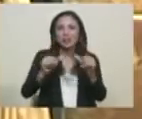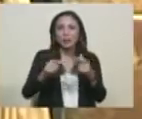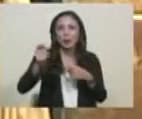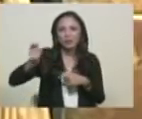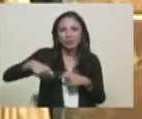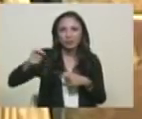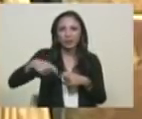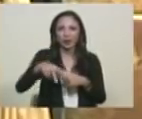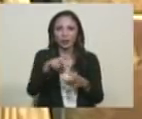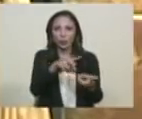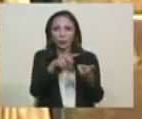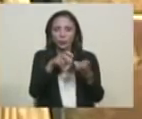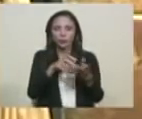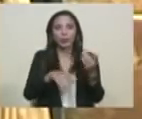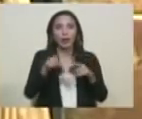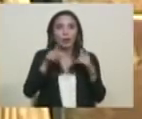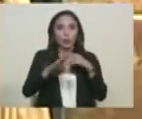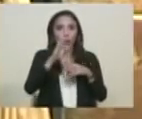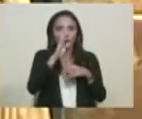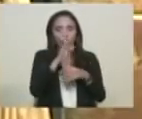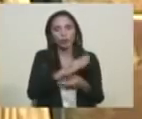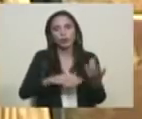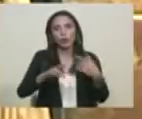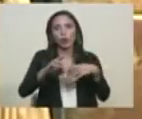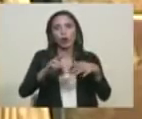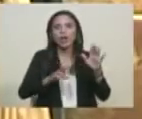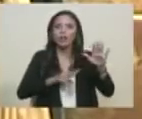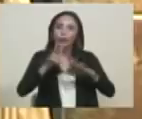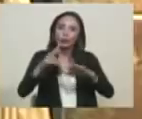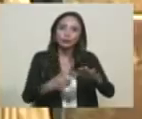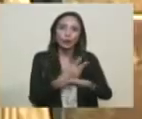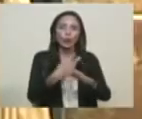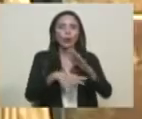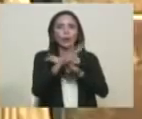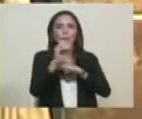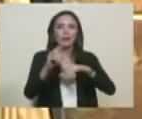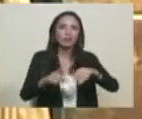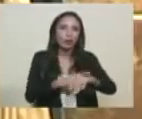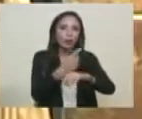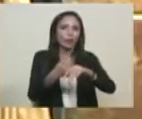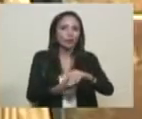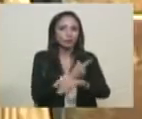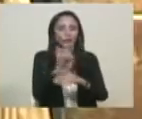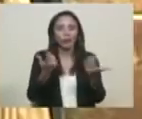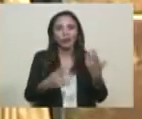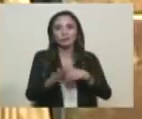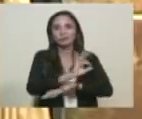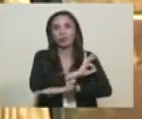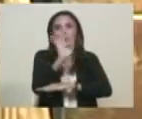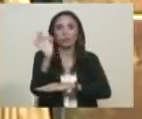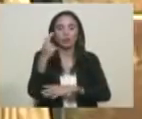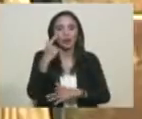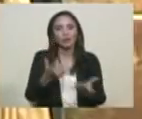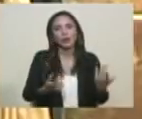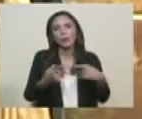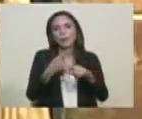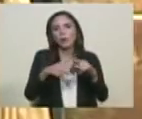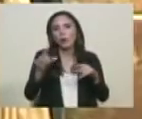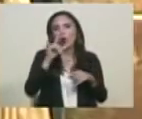electrónicos. Algunos bancos la van a hacer en 12 horas, otros en 20 horas. pero bueno, es un mal